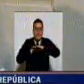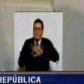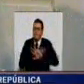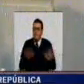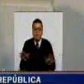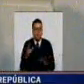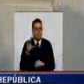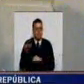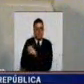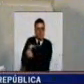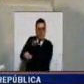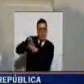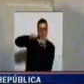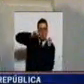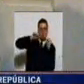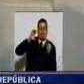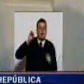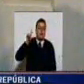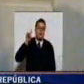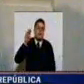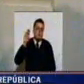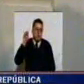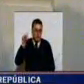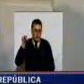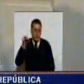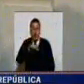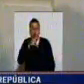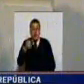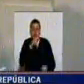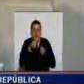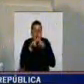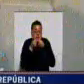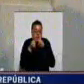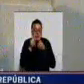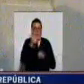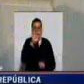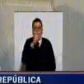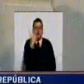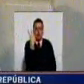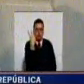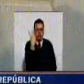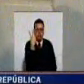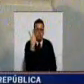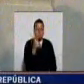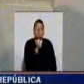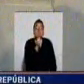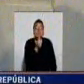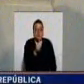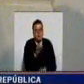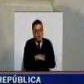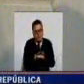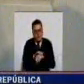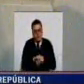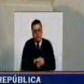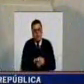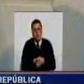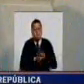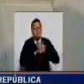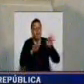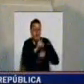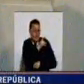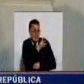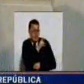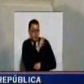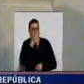portafolios. Y en enero 12, esta es la mejor, el mejor de los indicios. En enero 12, cuando ya el mercado